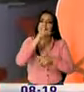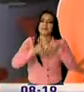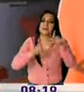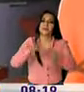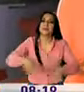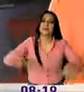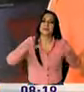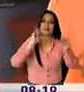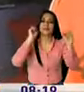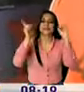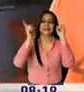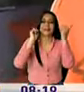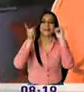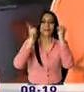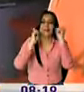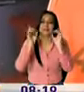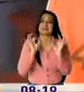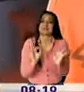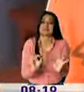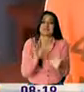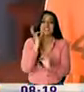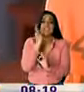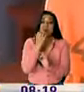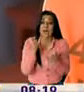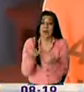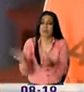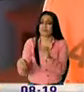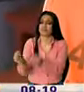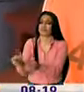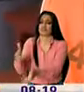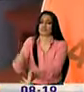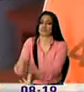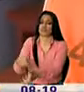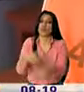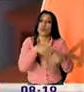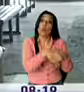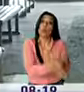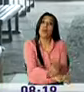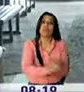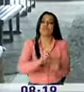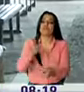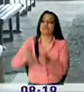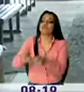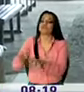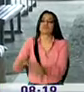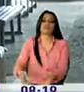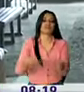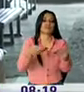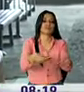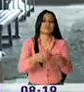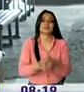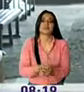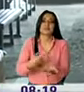Atacame. Todo fresco, y en el momento se le prepara todo, nada se tiene preparado. Es bandeja de marisco, arroz